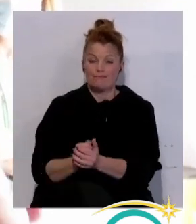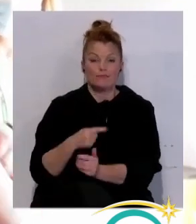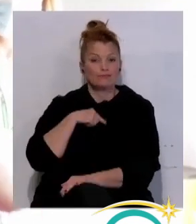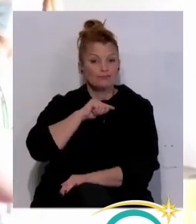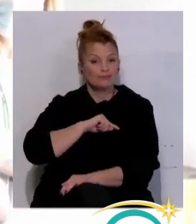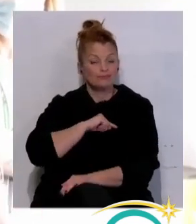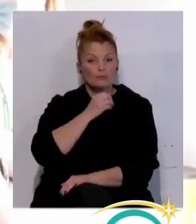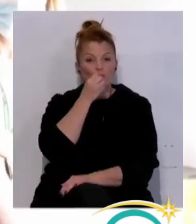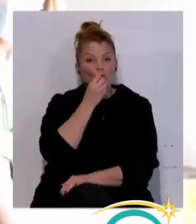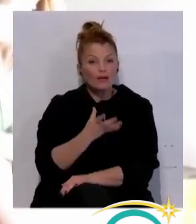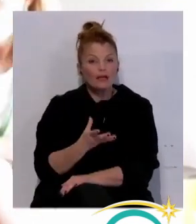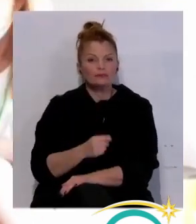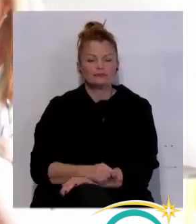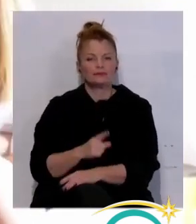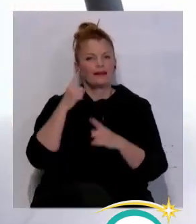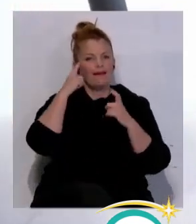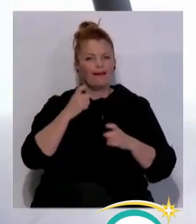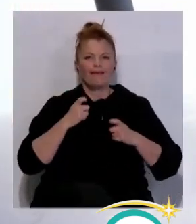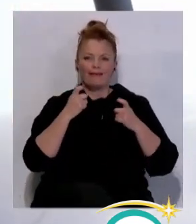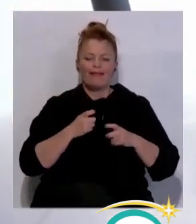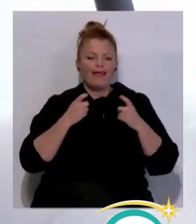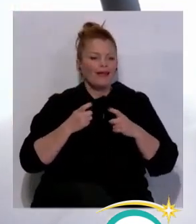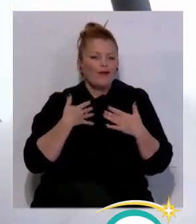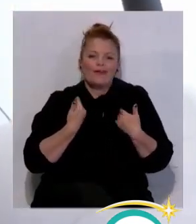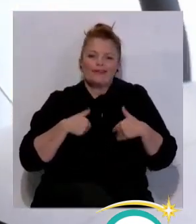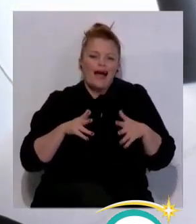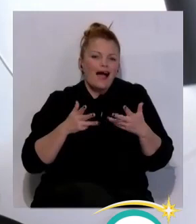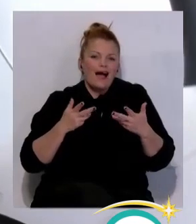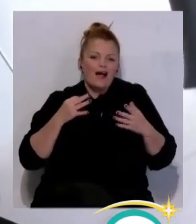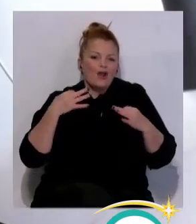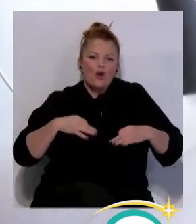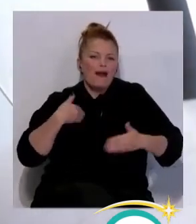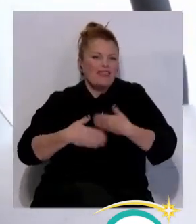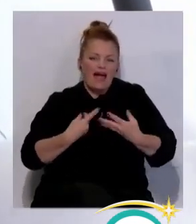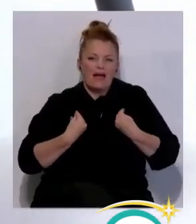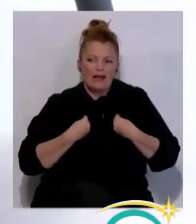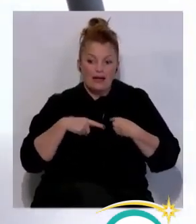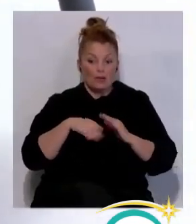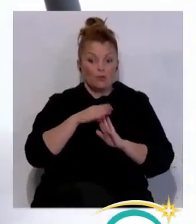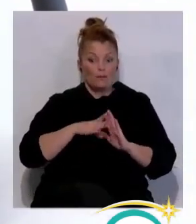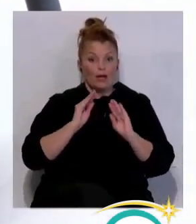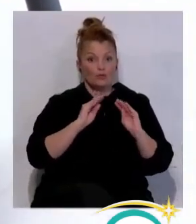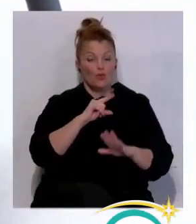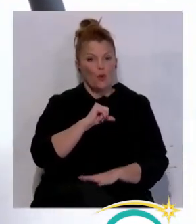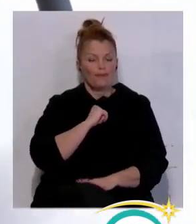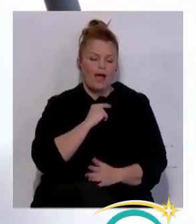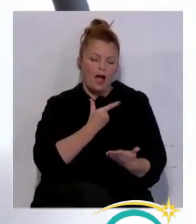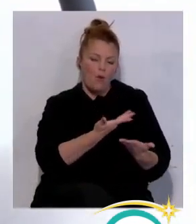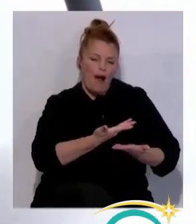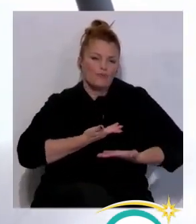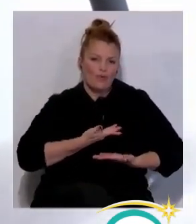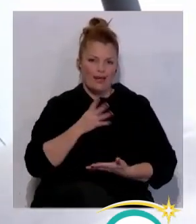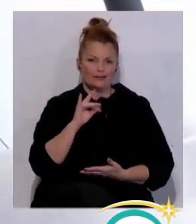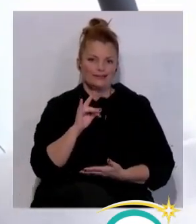bien y bueno, intentando ya volver a la normalidad y bueno, y este programa en el que estamos aquí en el hospital, pues la verdad que nos ayuda, ¿no?